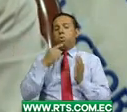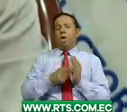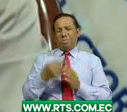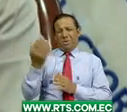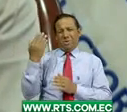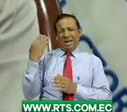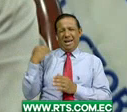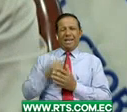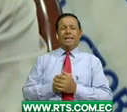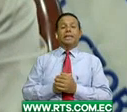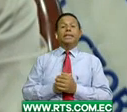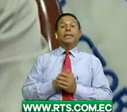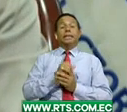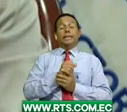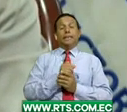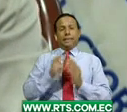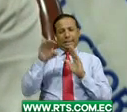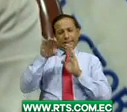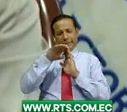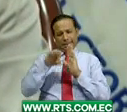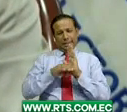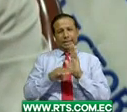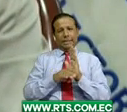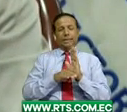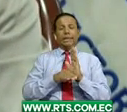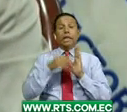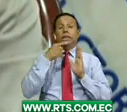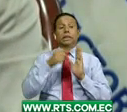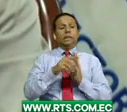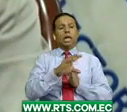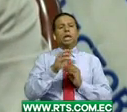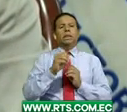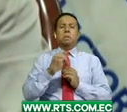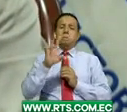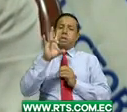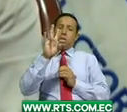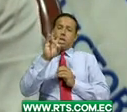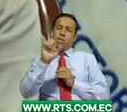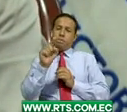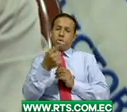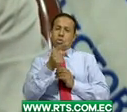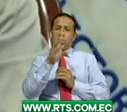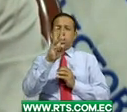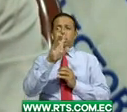son contratos ocasionales, la cantidad de